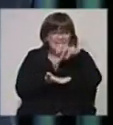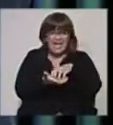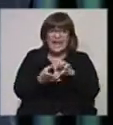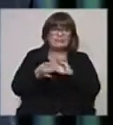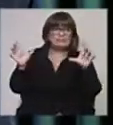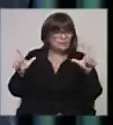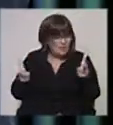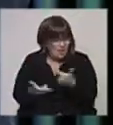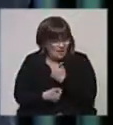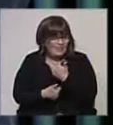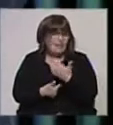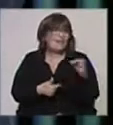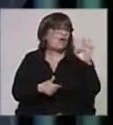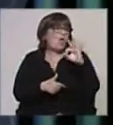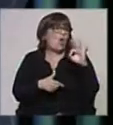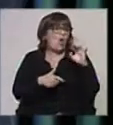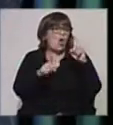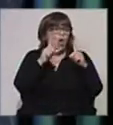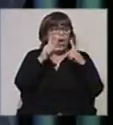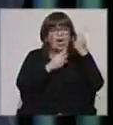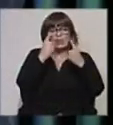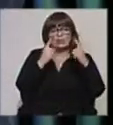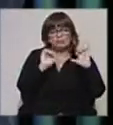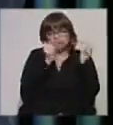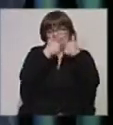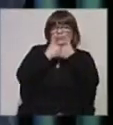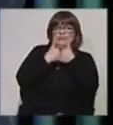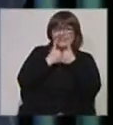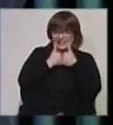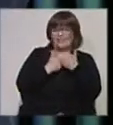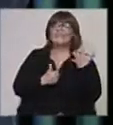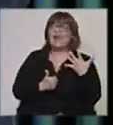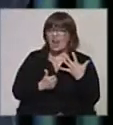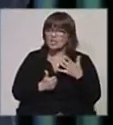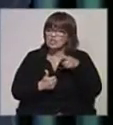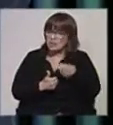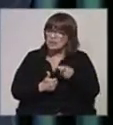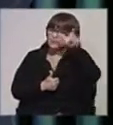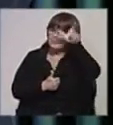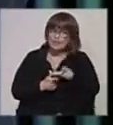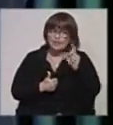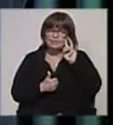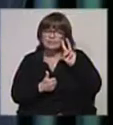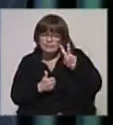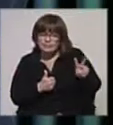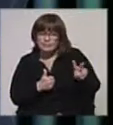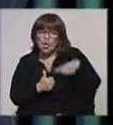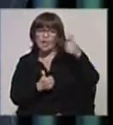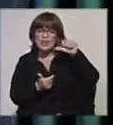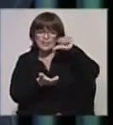haber ciertas cosas que no se van a reportar. Entonces, sí cobra un valor especial la mirada